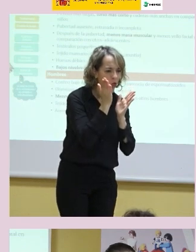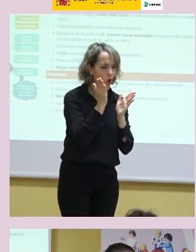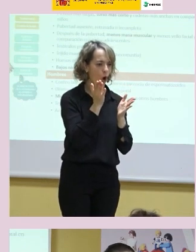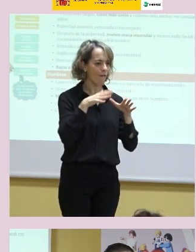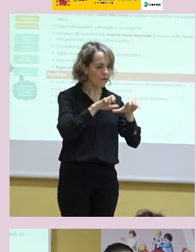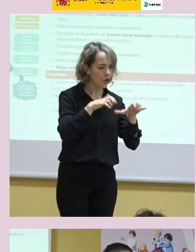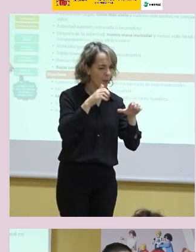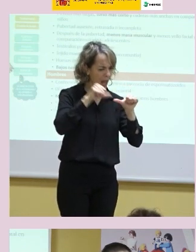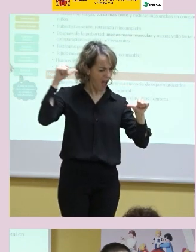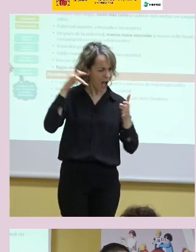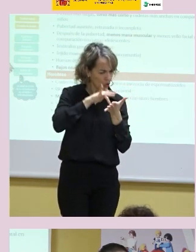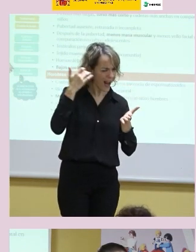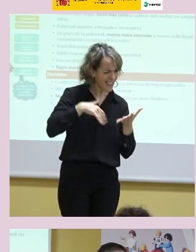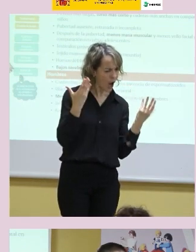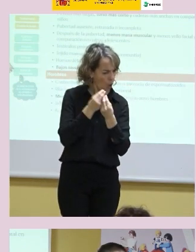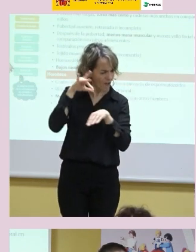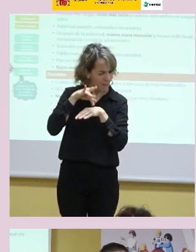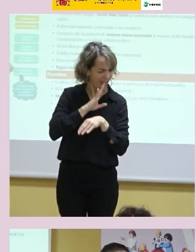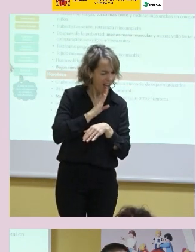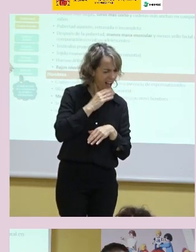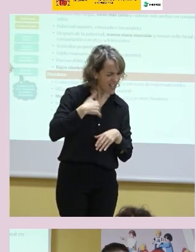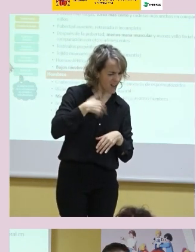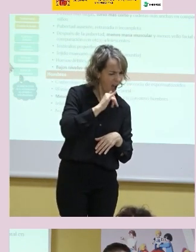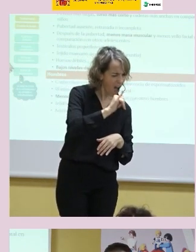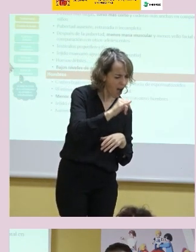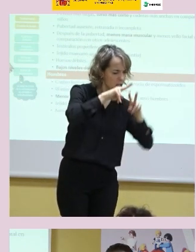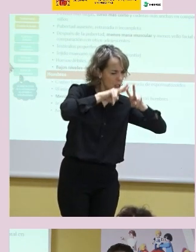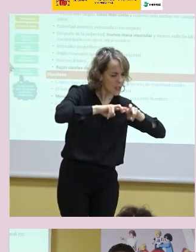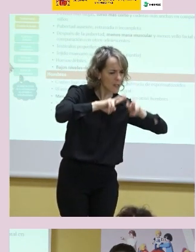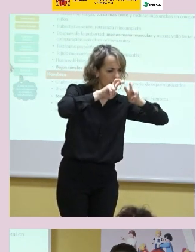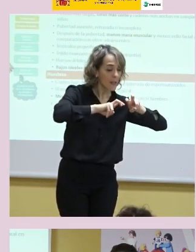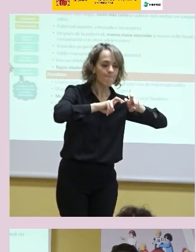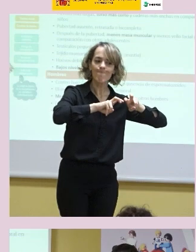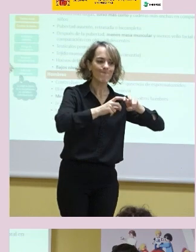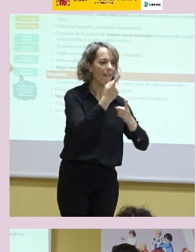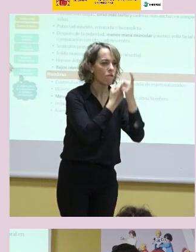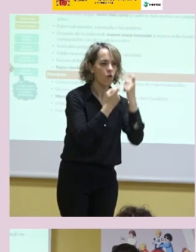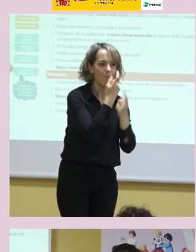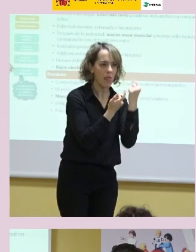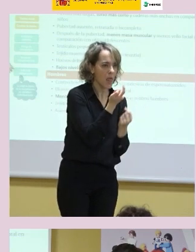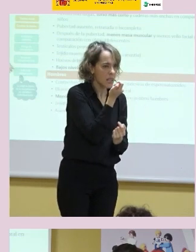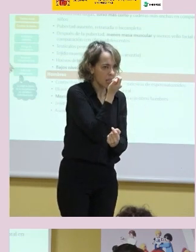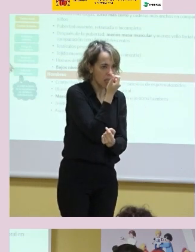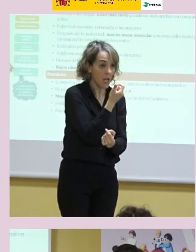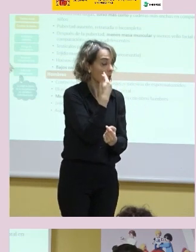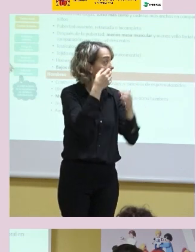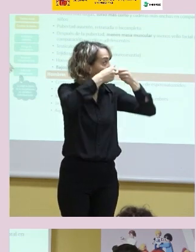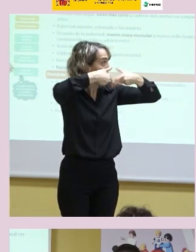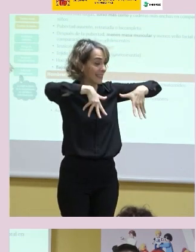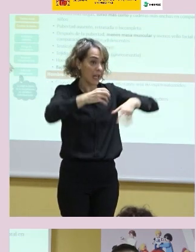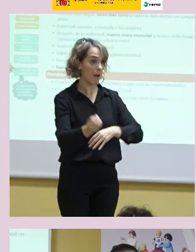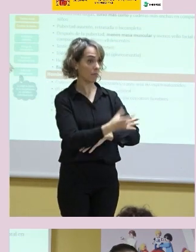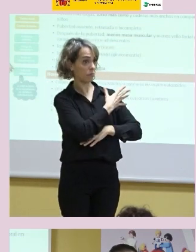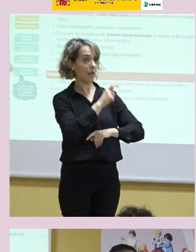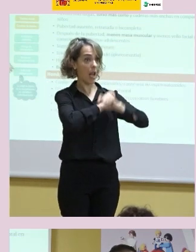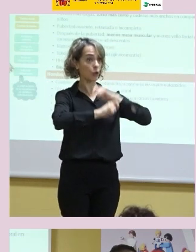sido probada con estos pacientes. Y bueno, encontré muy poquita información al respecto. Sí que he traído este esquema que es de la